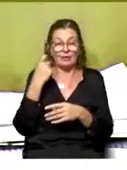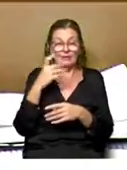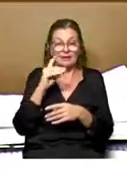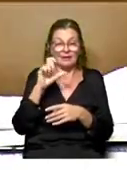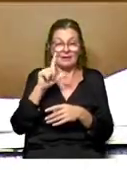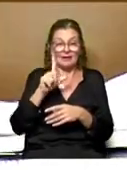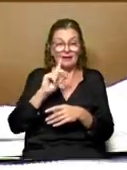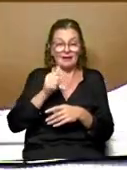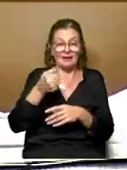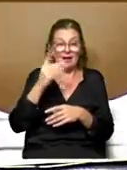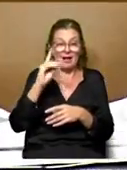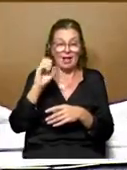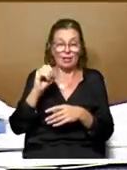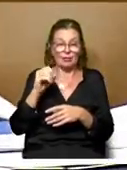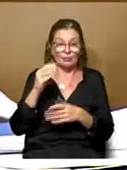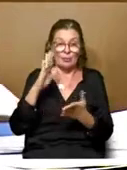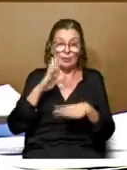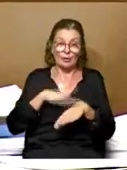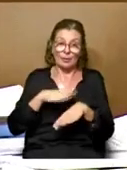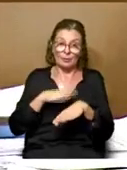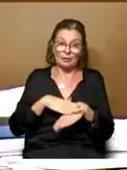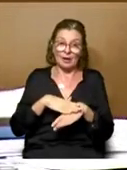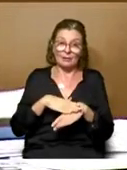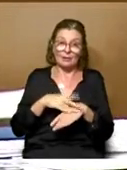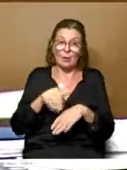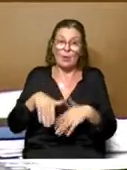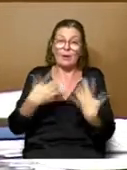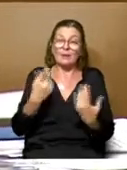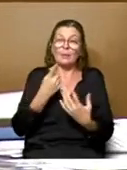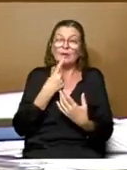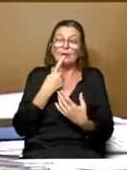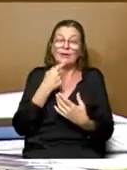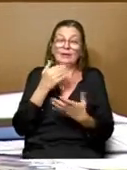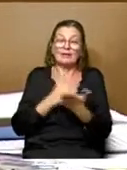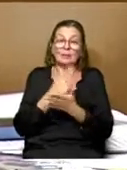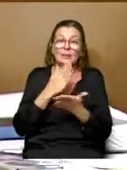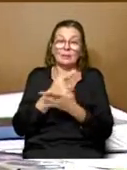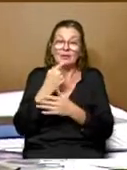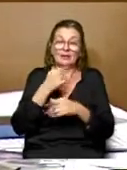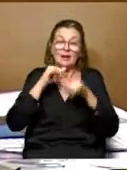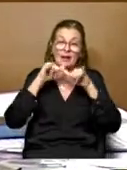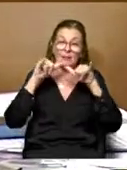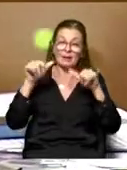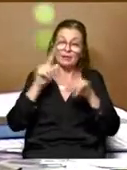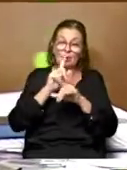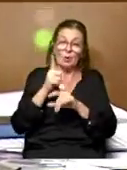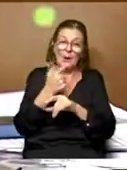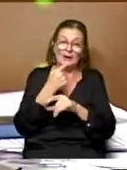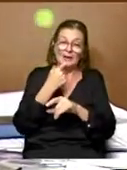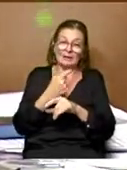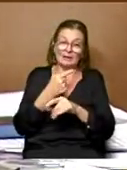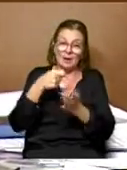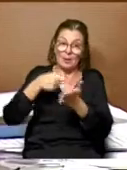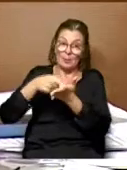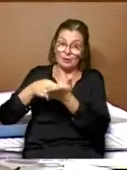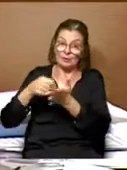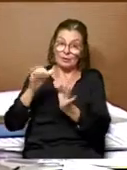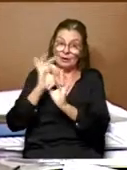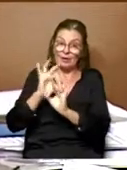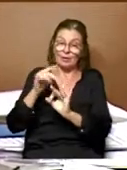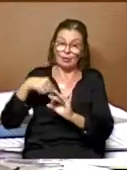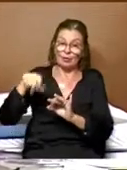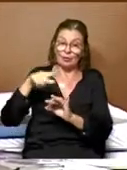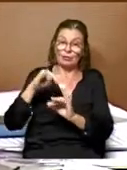Delgado. Nosotros somos responsables. Lo que cualquier politólogo siempre te dice, que en campaña no hay que decir nada de los impuestos. Nosotros